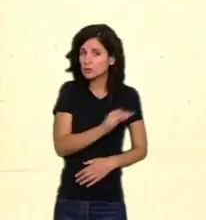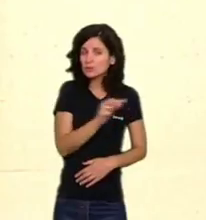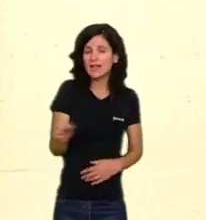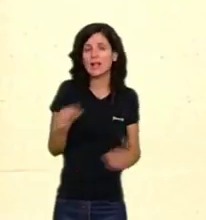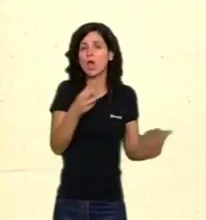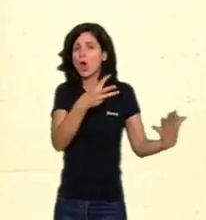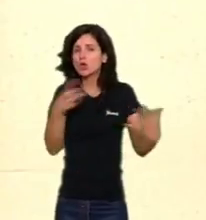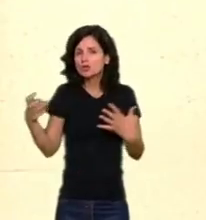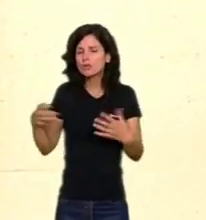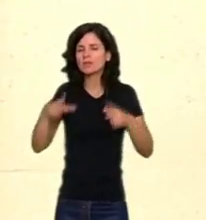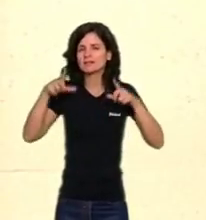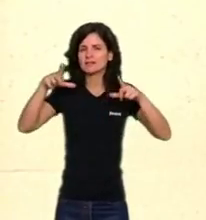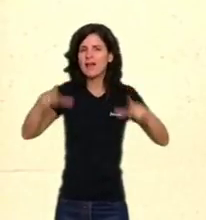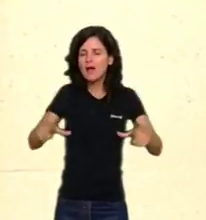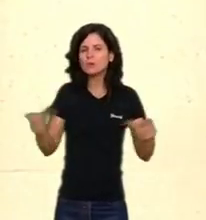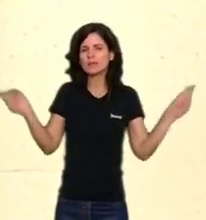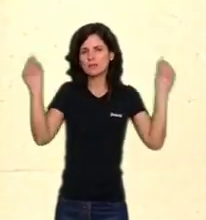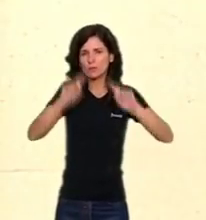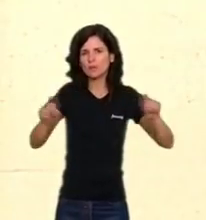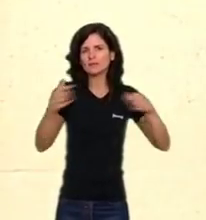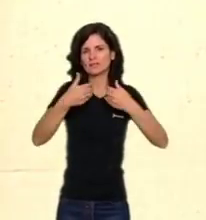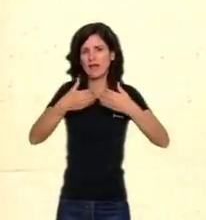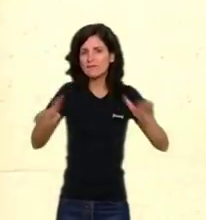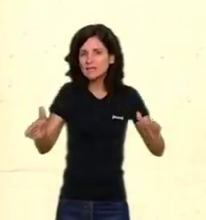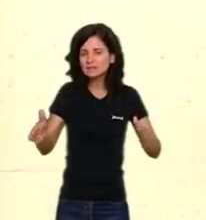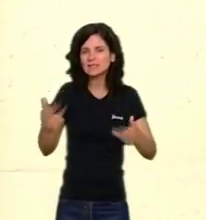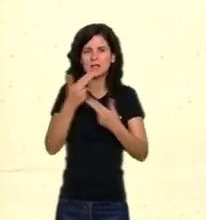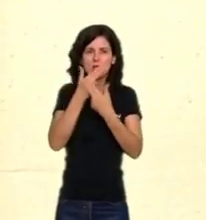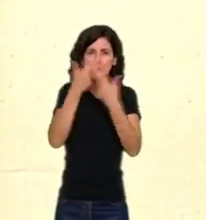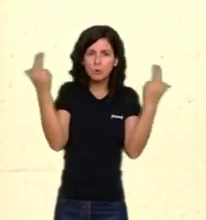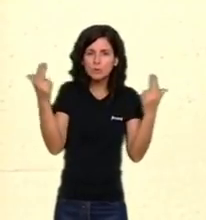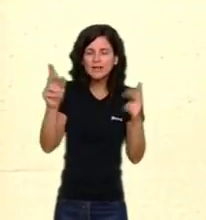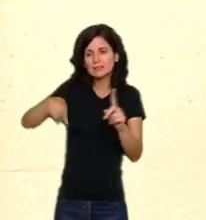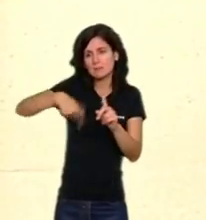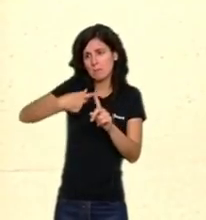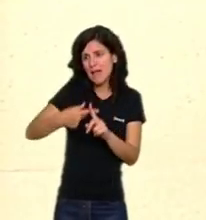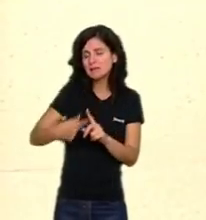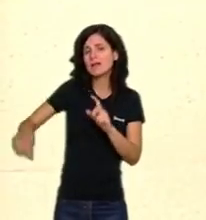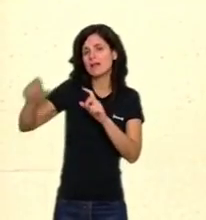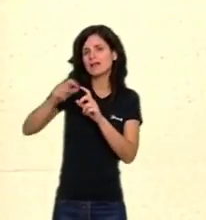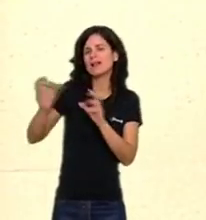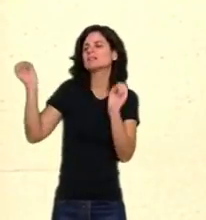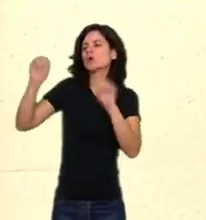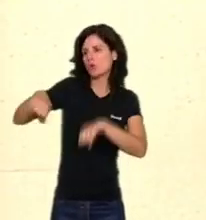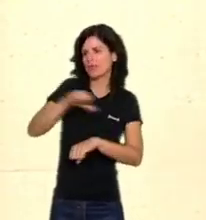educativas entre aulas públicas y privadas concertadas. No tengo nada más que añadir.